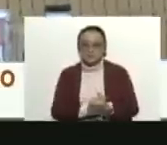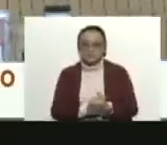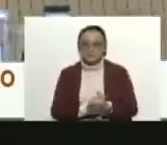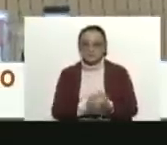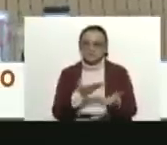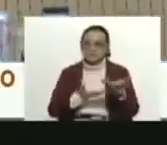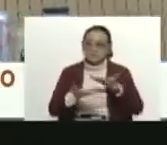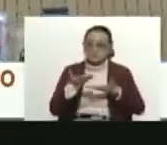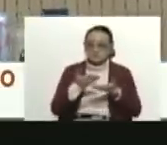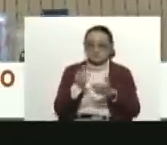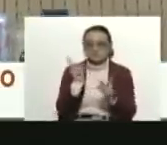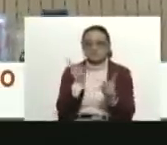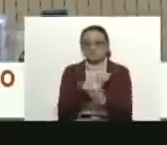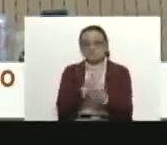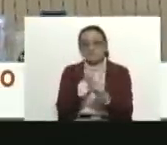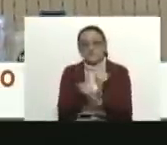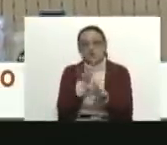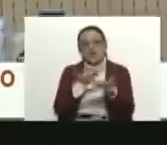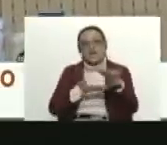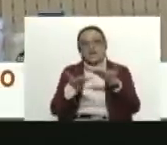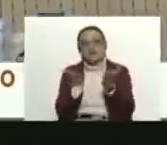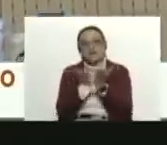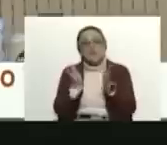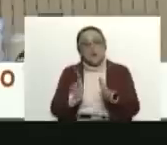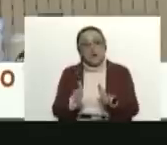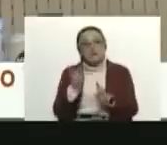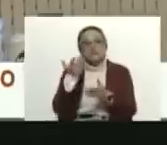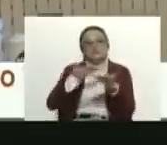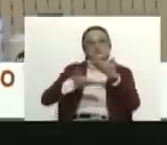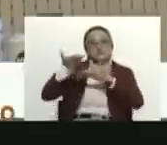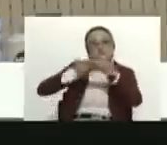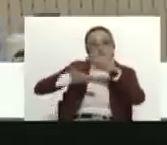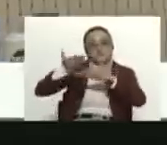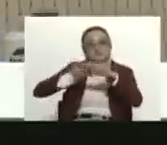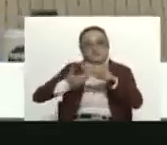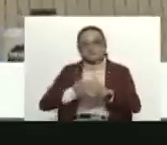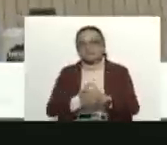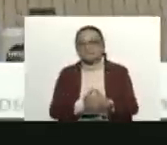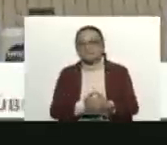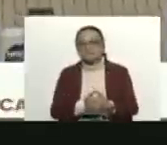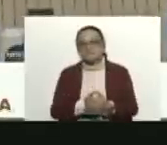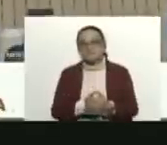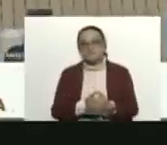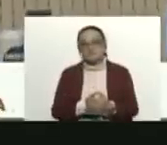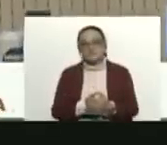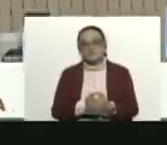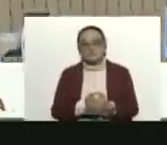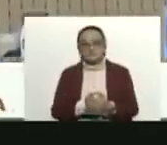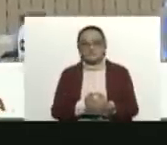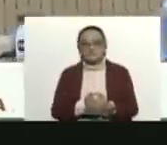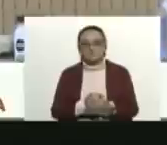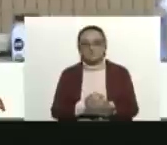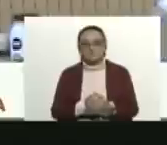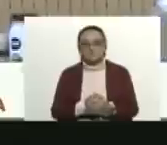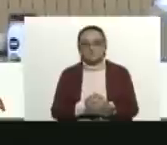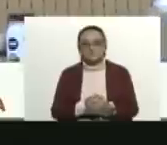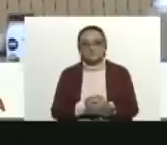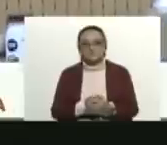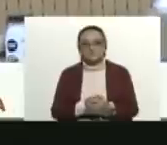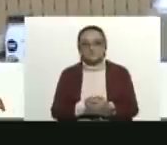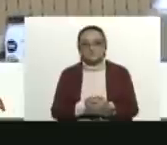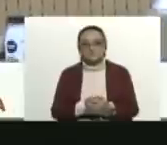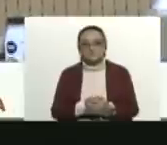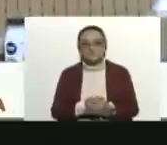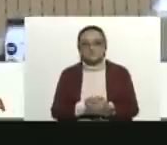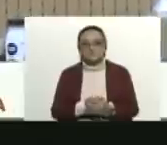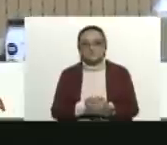intercambio de estudiantes en sus distintos campos internacionales. Cooperation and exchange of students in the various international programs that you